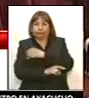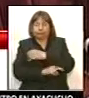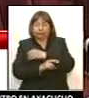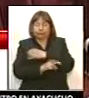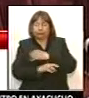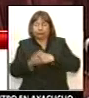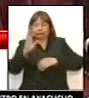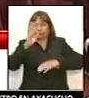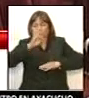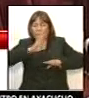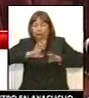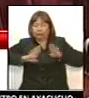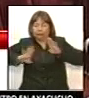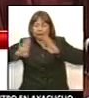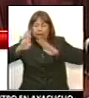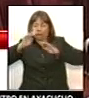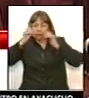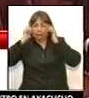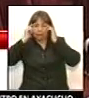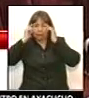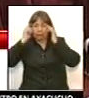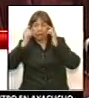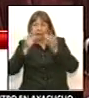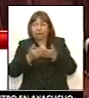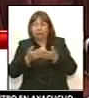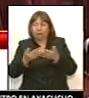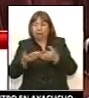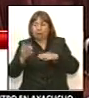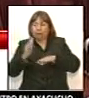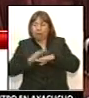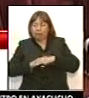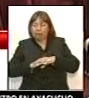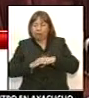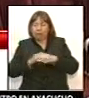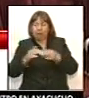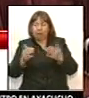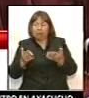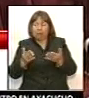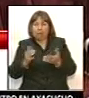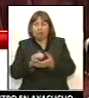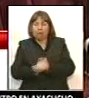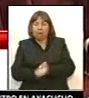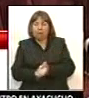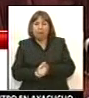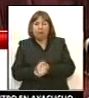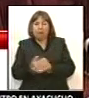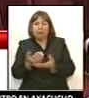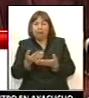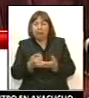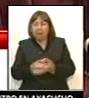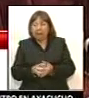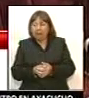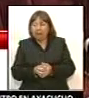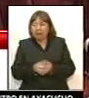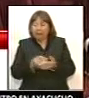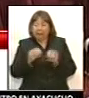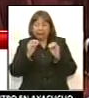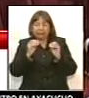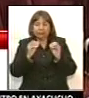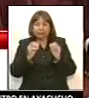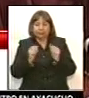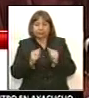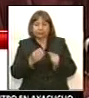gran preocupación, presidente. Y respecto a este pacto migratorio que va a adoptar, me hallando a lo que dijo el